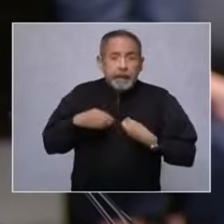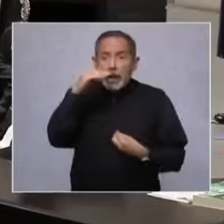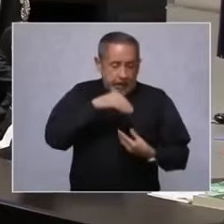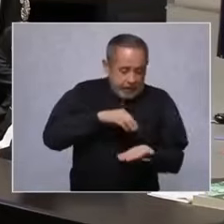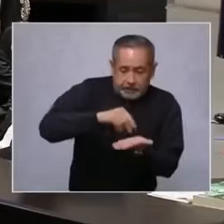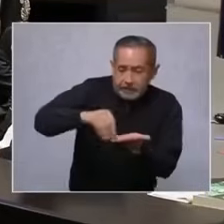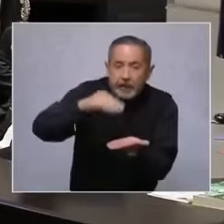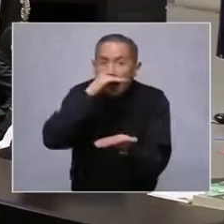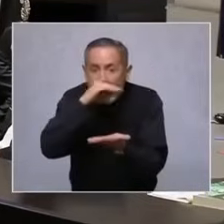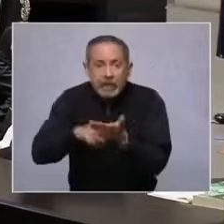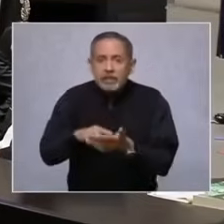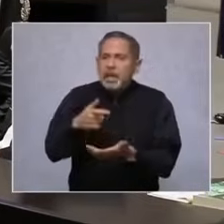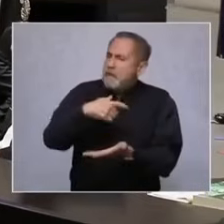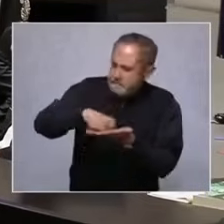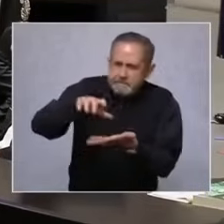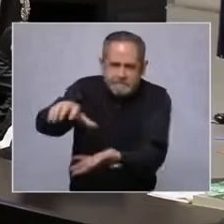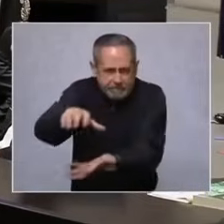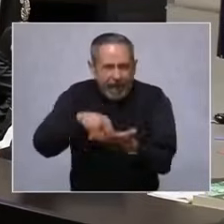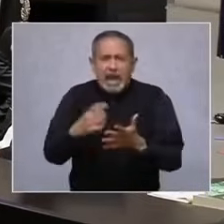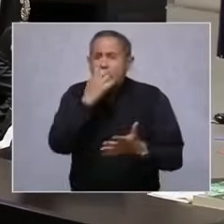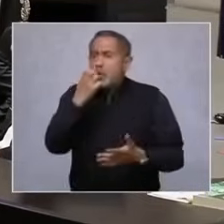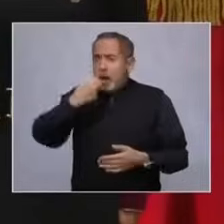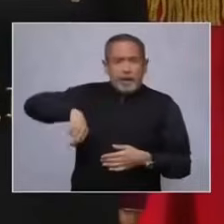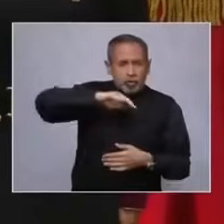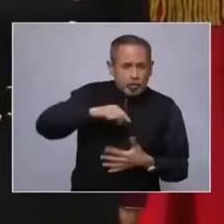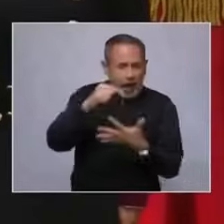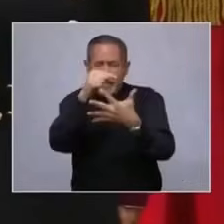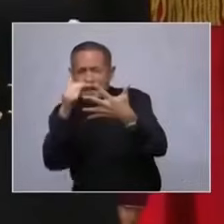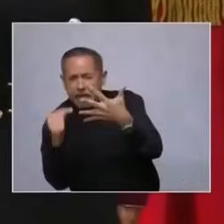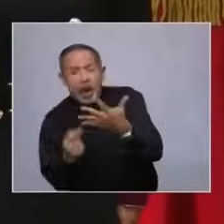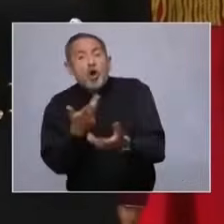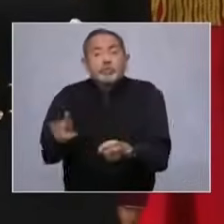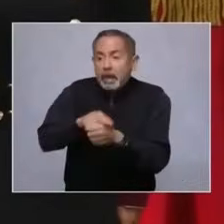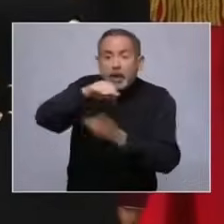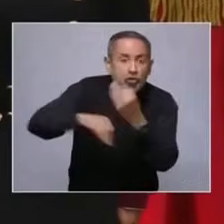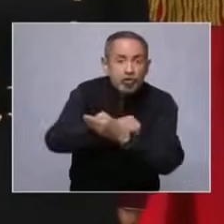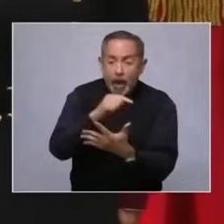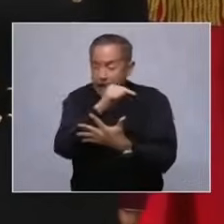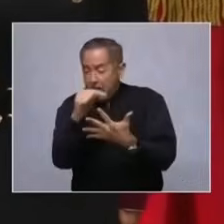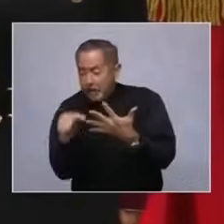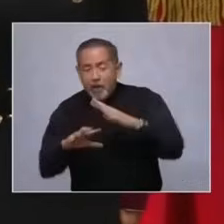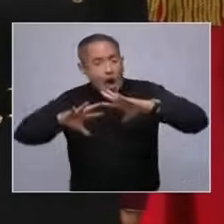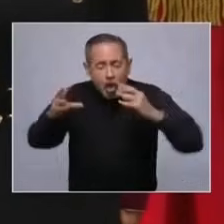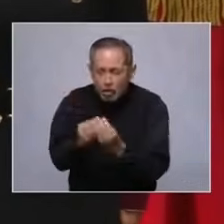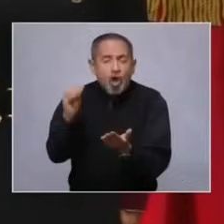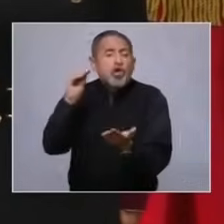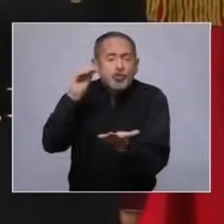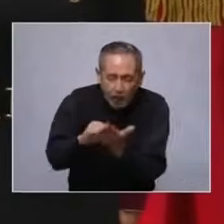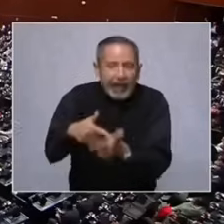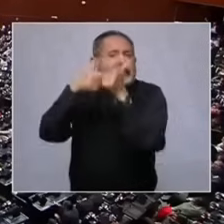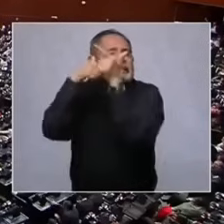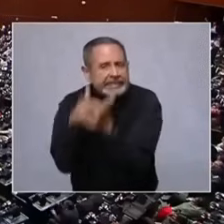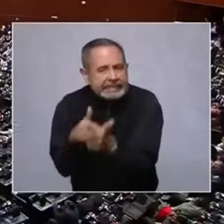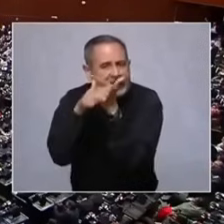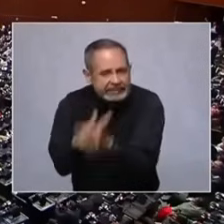gratuitos. ¿Cuántos? Precios de garantía, la escuela es nuestra y la clínica es nuestra, todos seguirán. Para